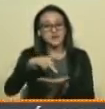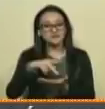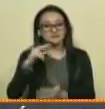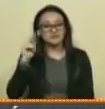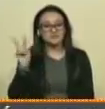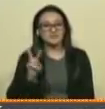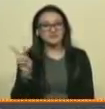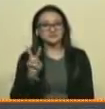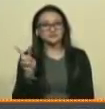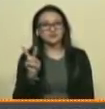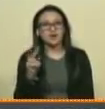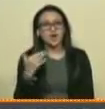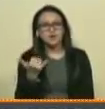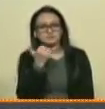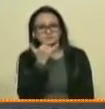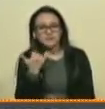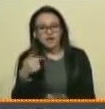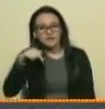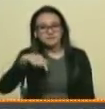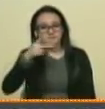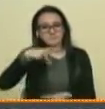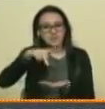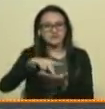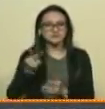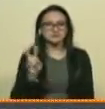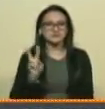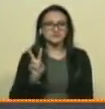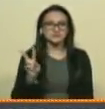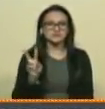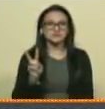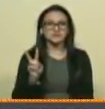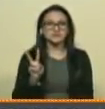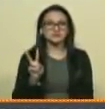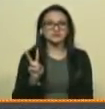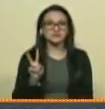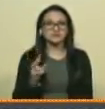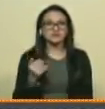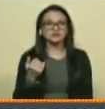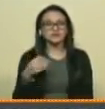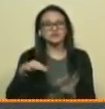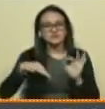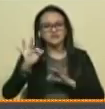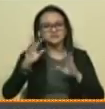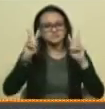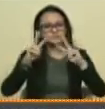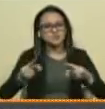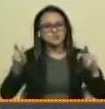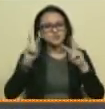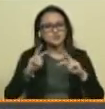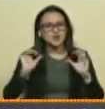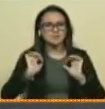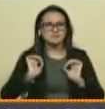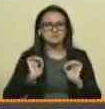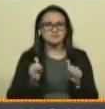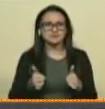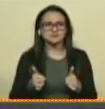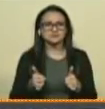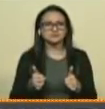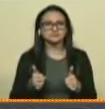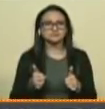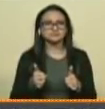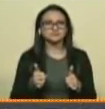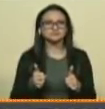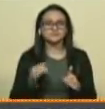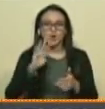¿Qué sucedió hoy en Plaza Venezuela? Bueno, debemos destacar que se realizó una de las 13 auditorías que están instituidas en